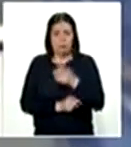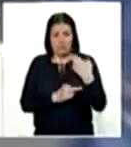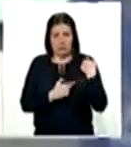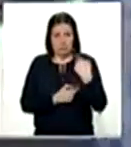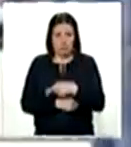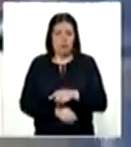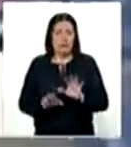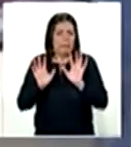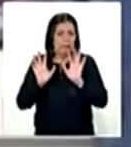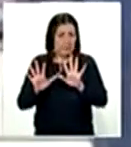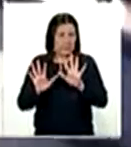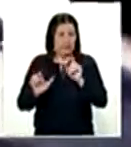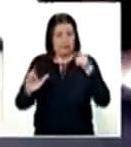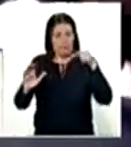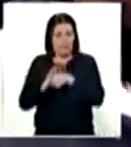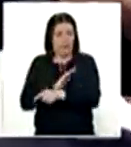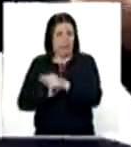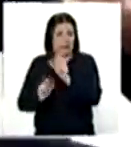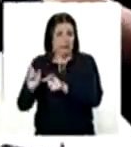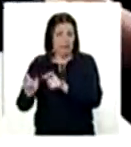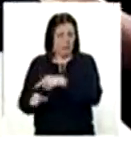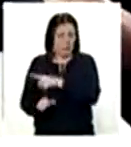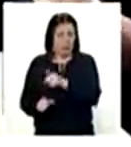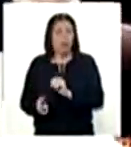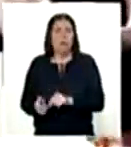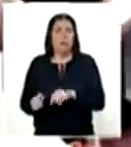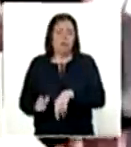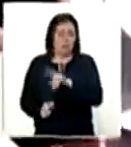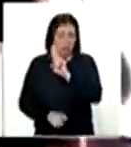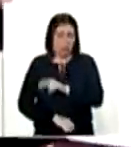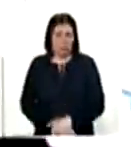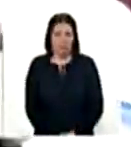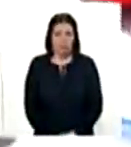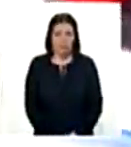de 10 asesinatos en el norte del país.